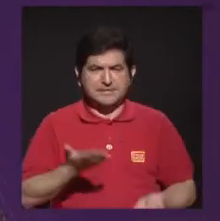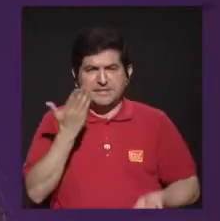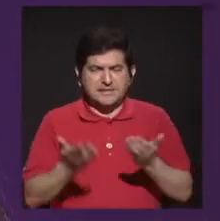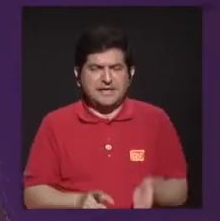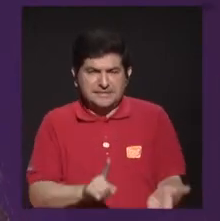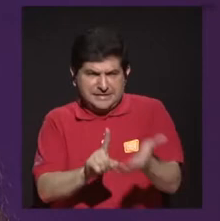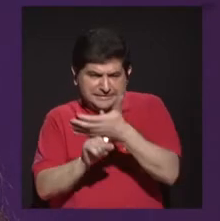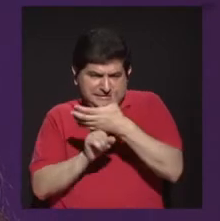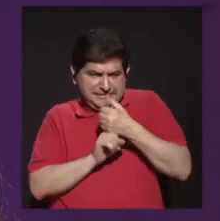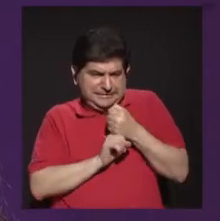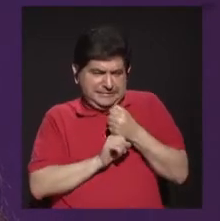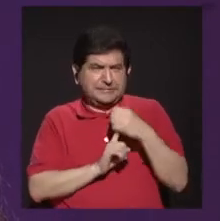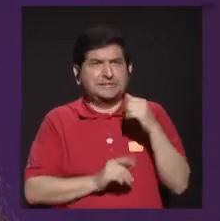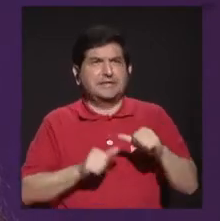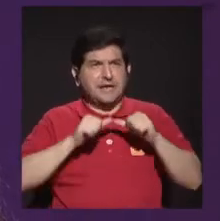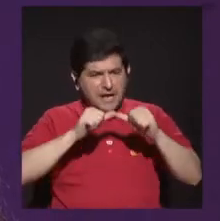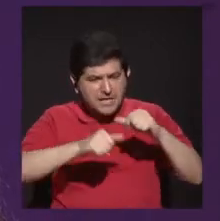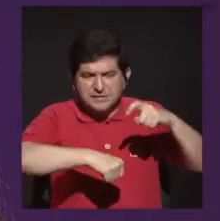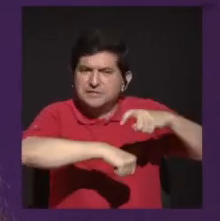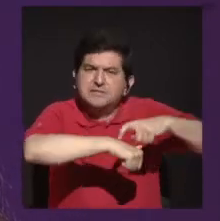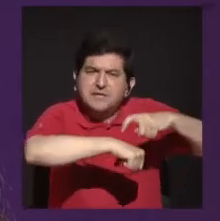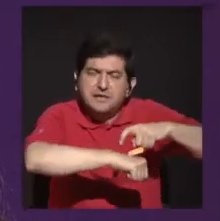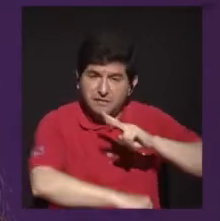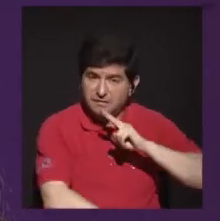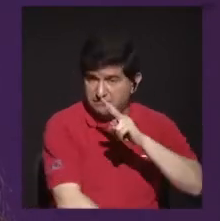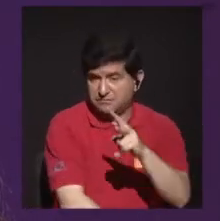mí con el pasar del tiempo, ¿verdad?